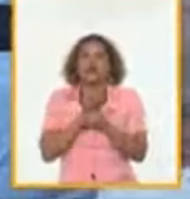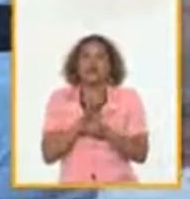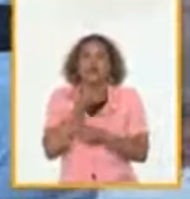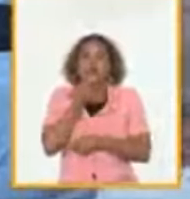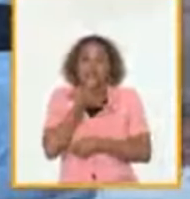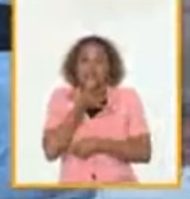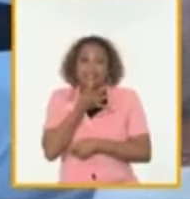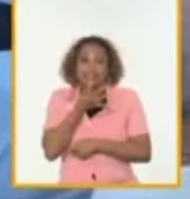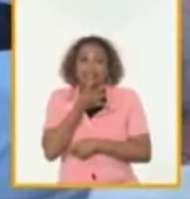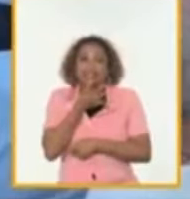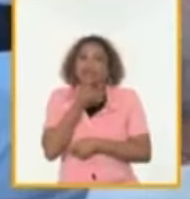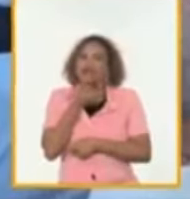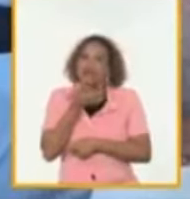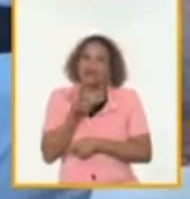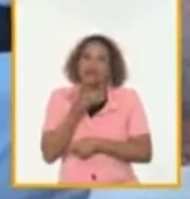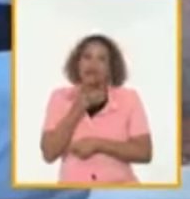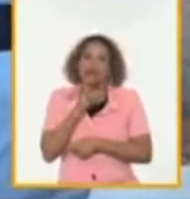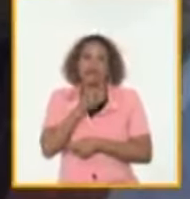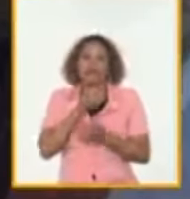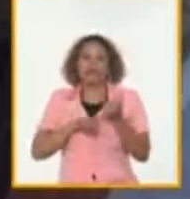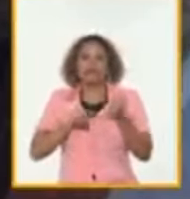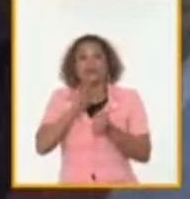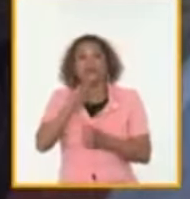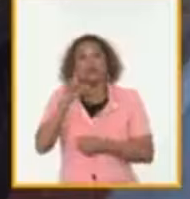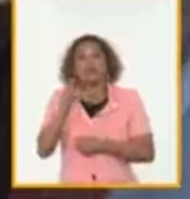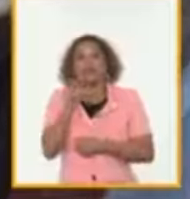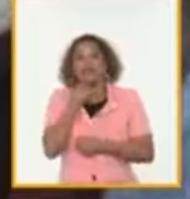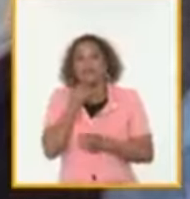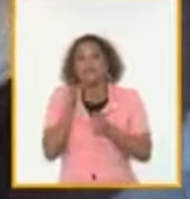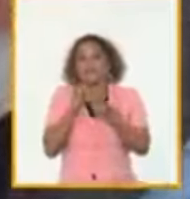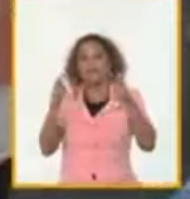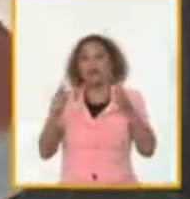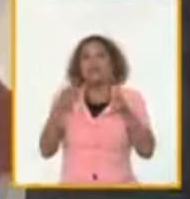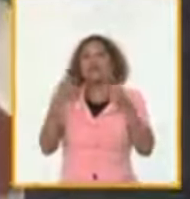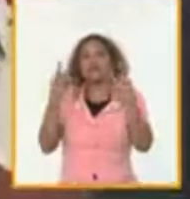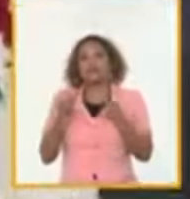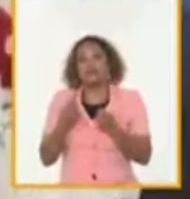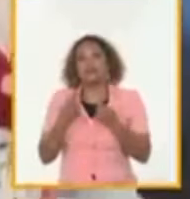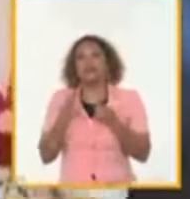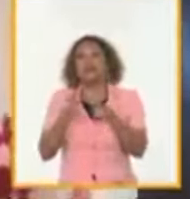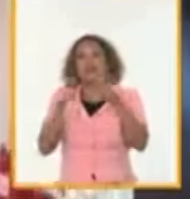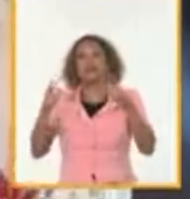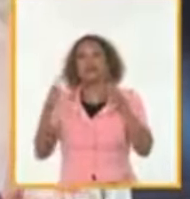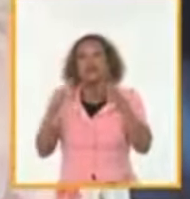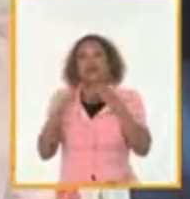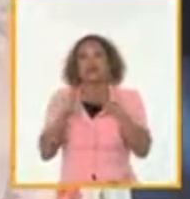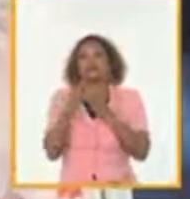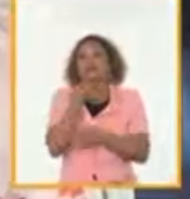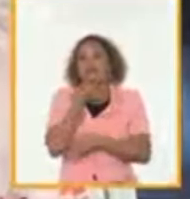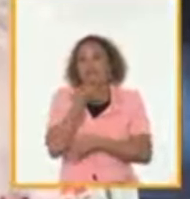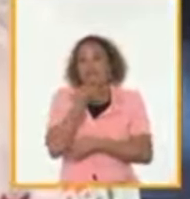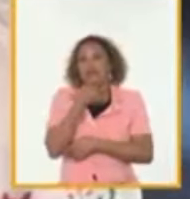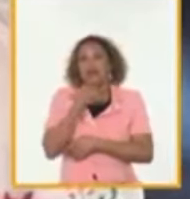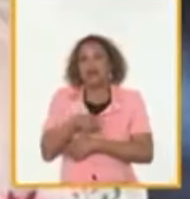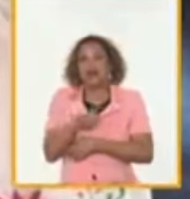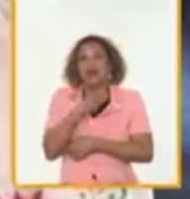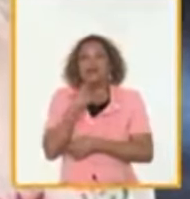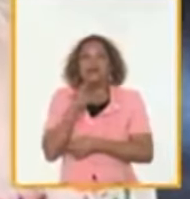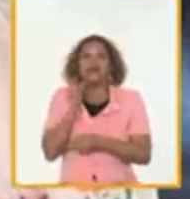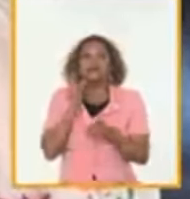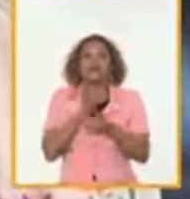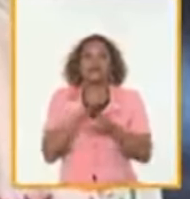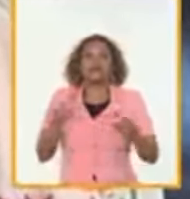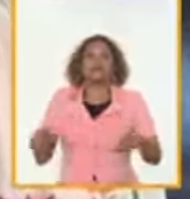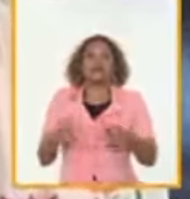estamos exactamente estamos necesitando incrementar el número de casas de abuelo ahora eh en saludo al aniversario de la